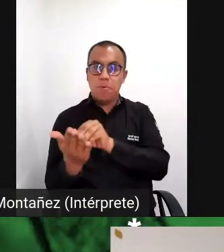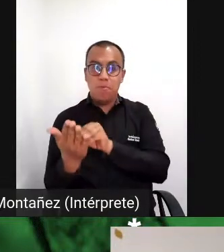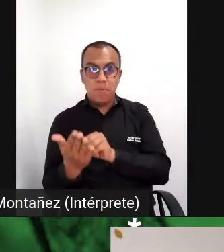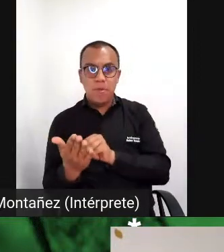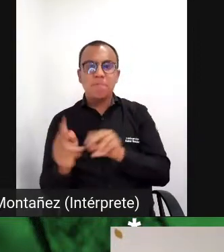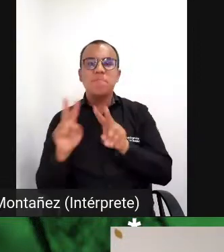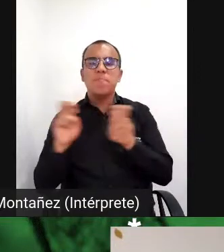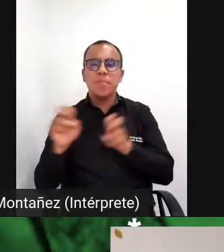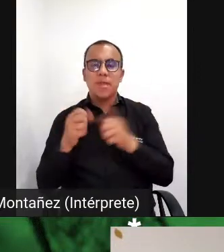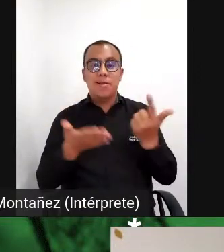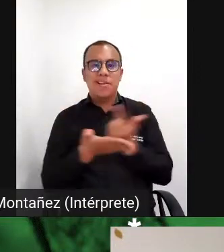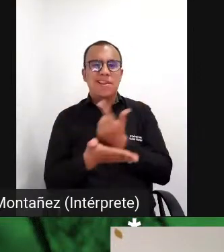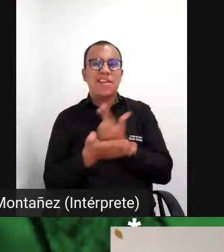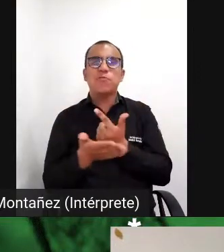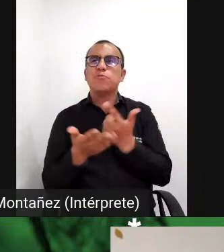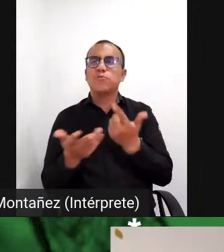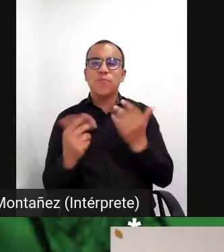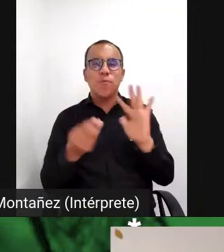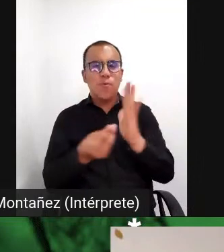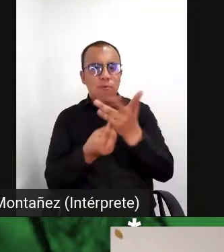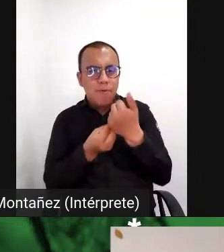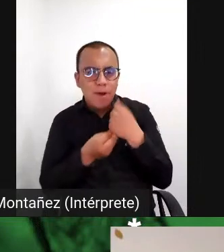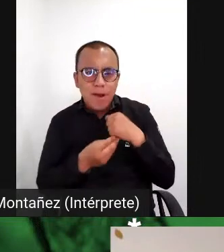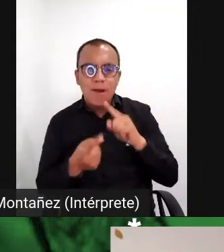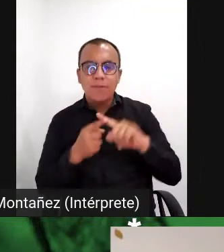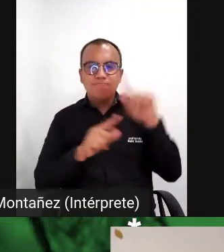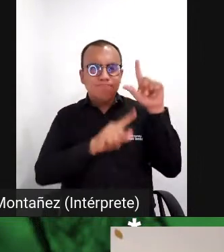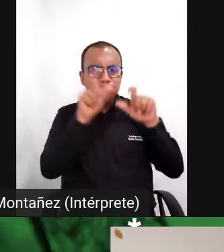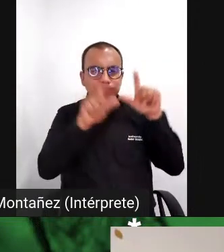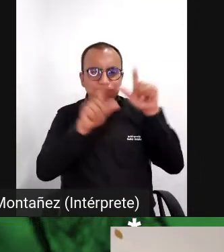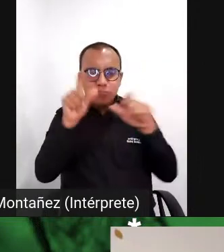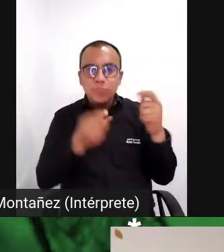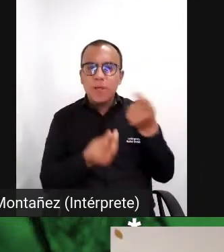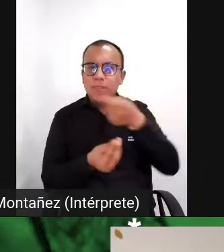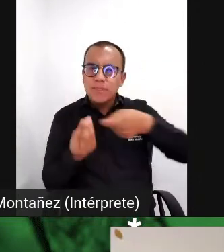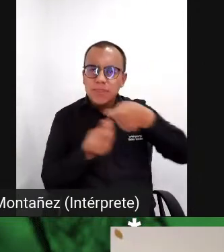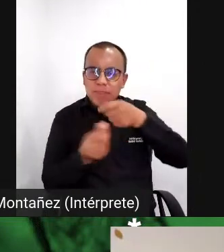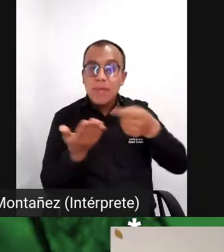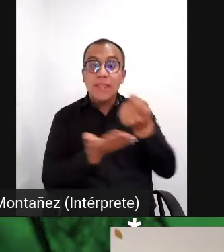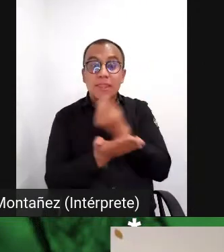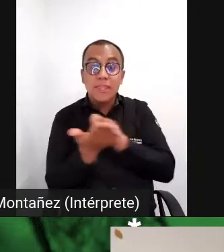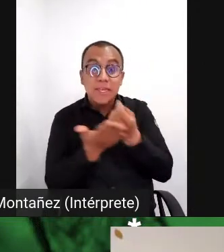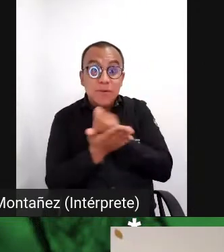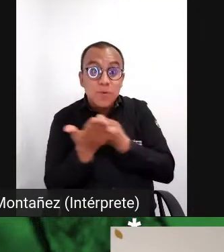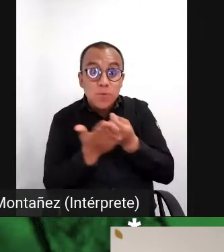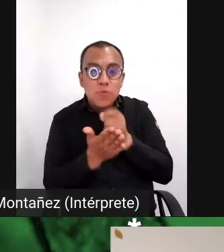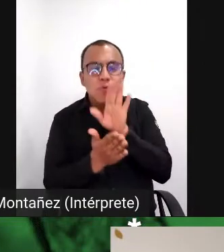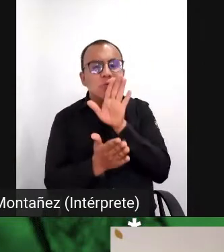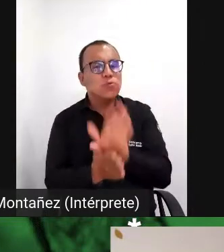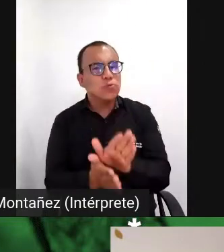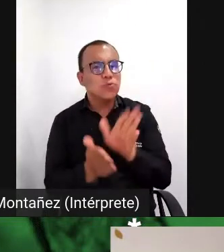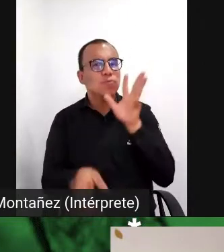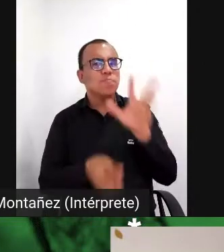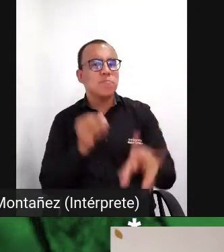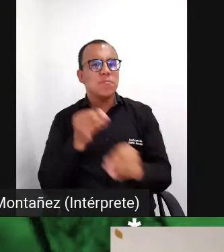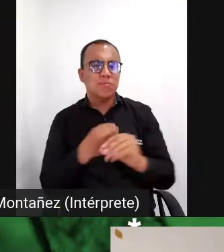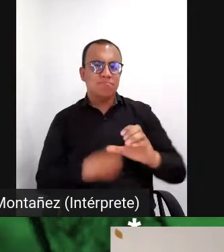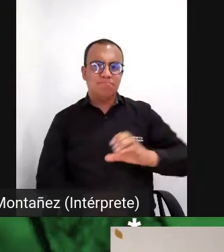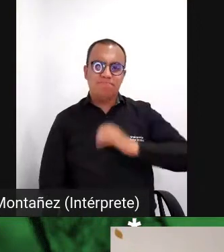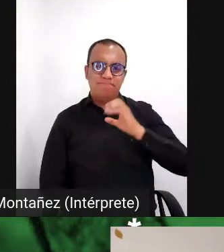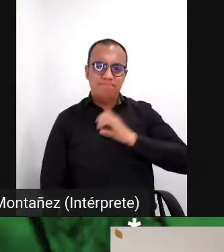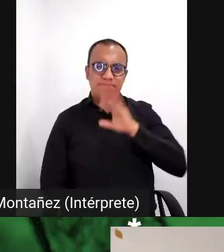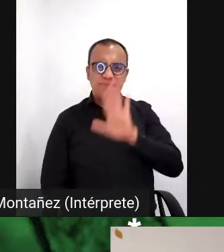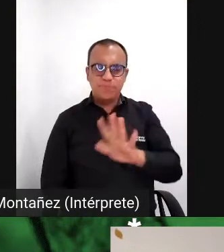los libros relacionados con arte, fotografía, dibujo, con libros que tienen una característica